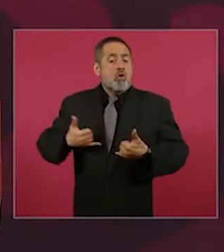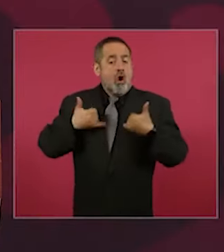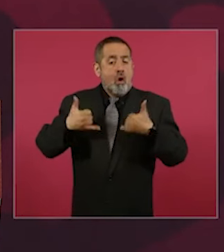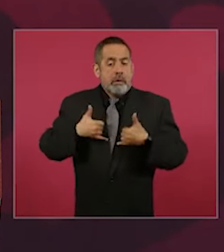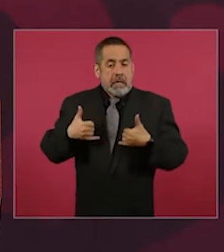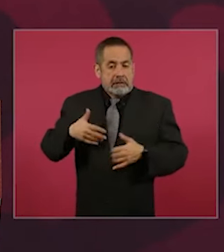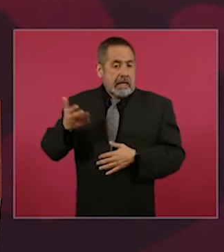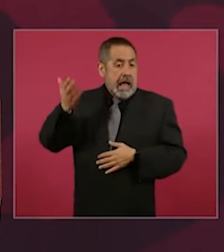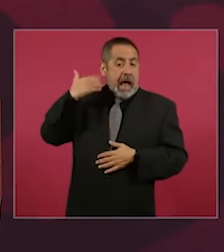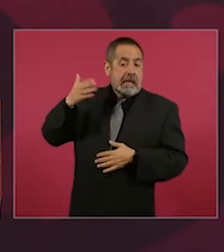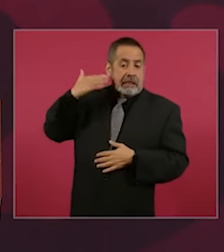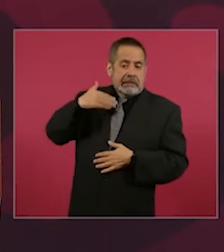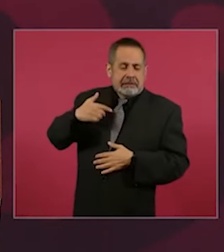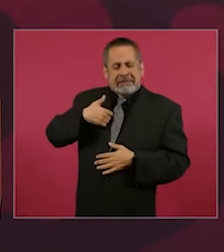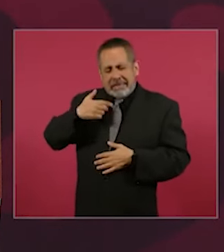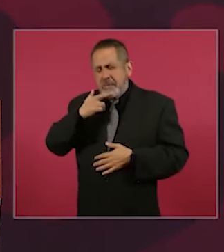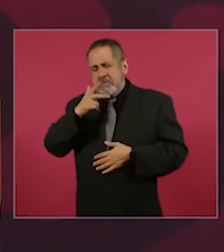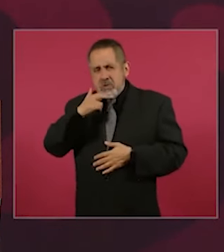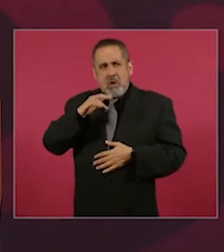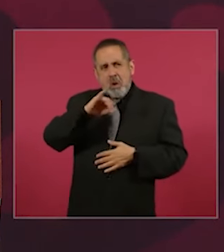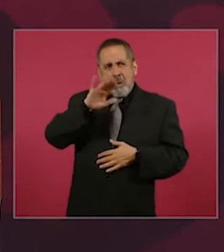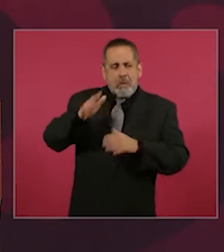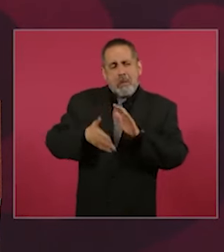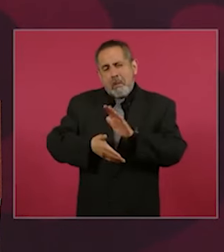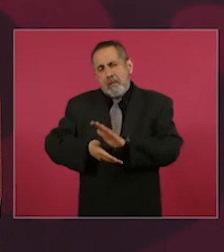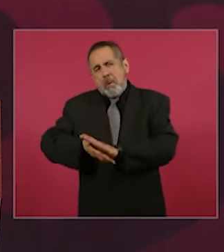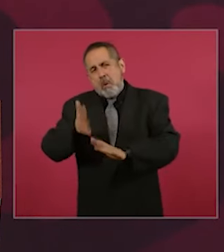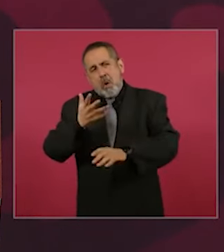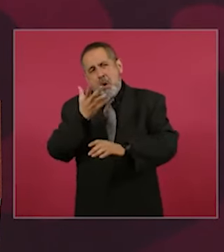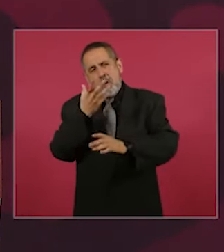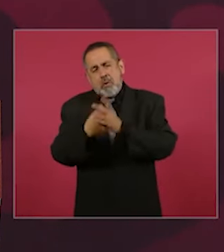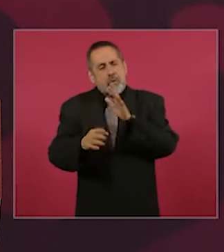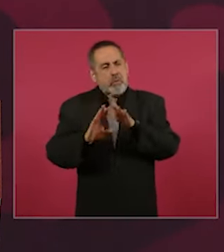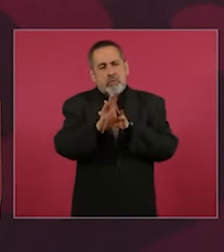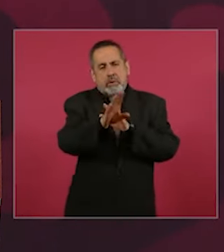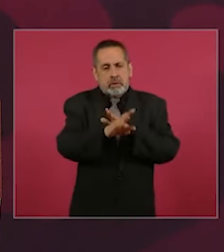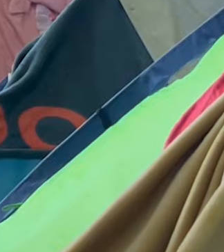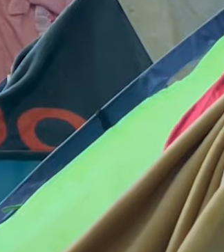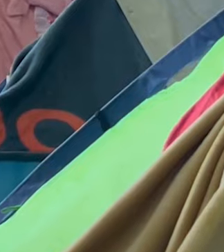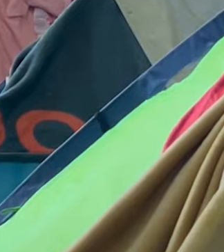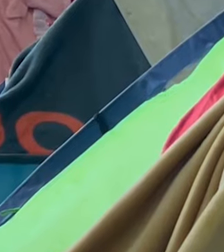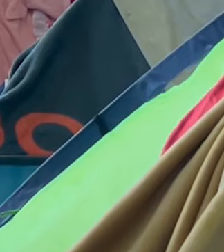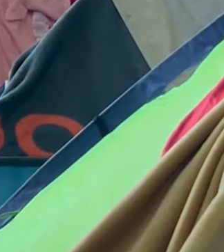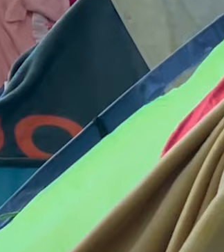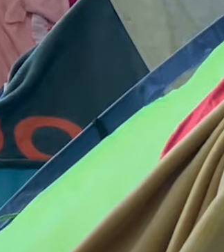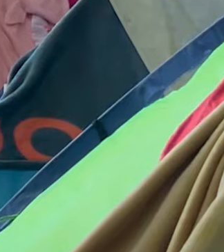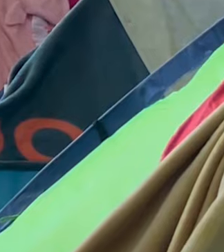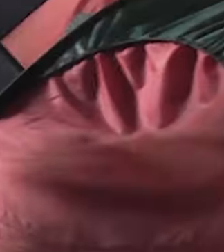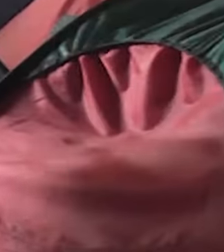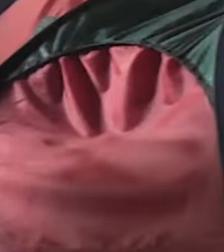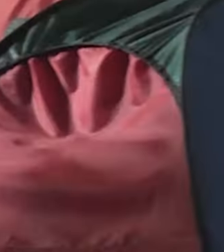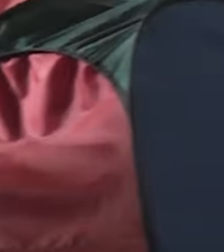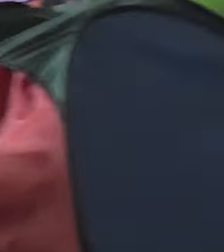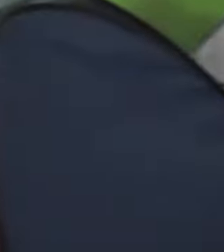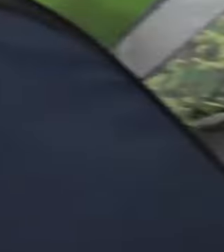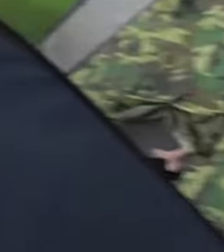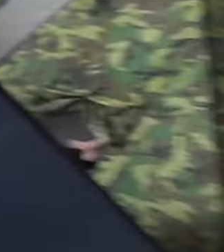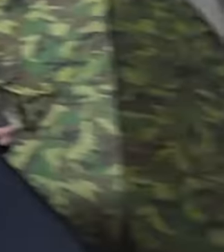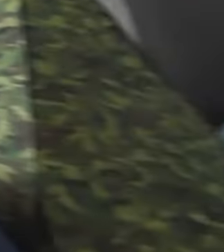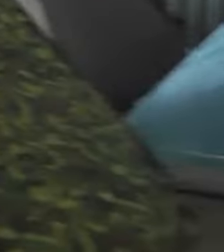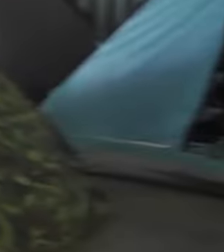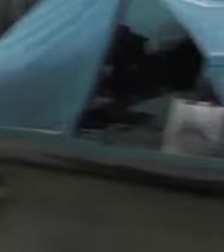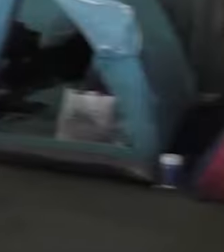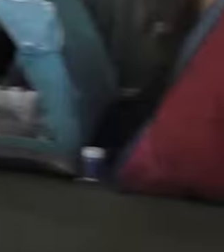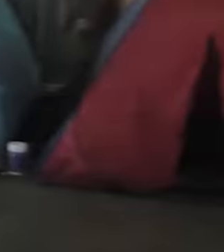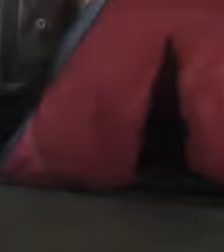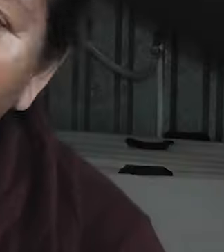que querían emigrar y con el programa se quedan pero más que por economía ahora emigran por la